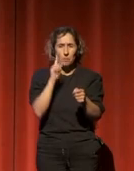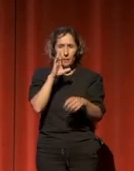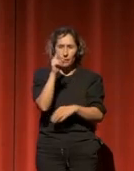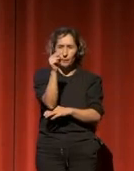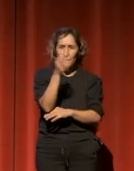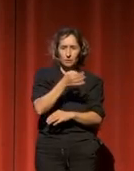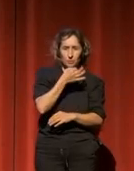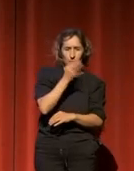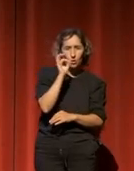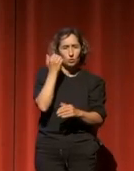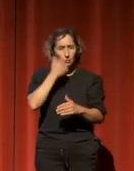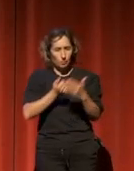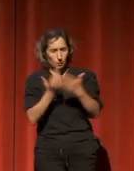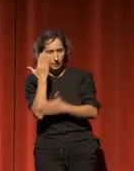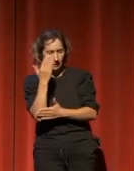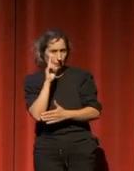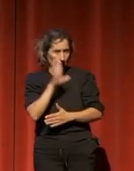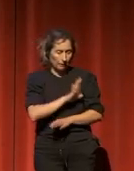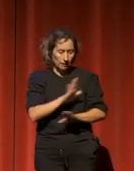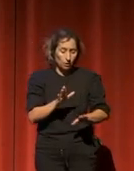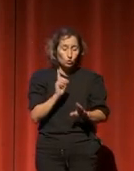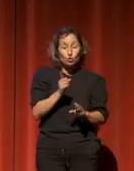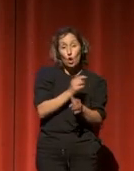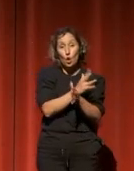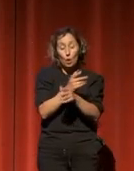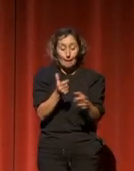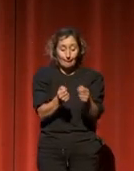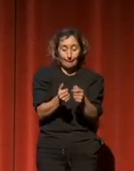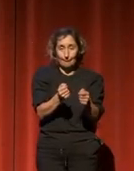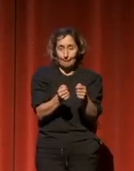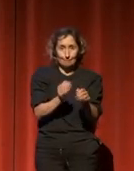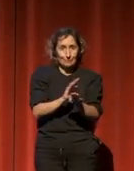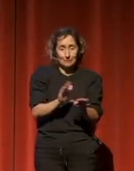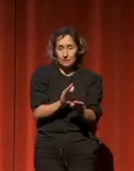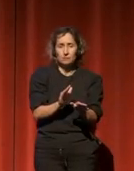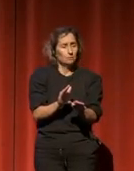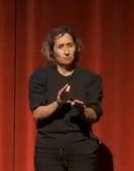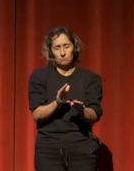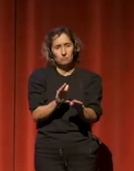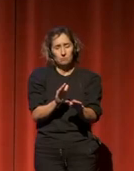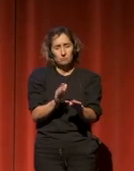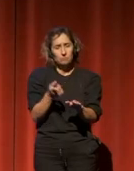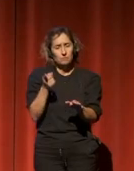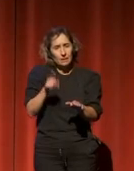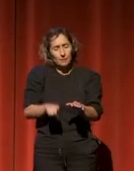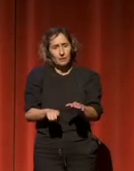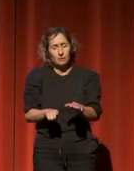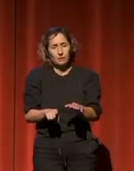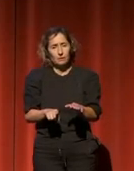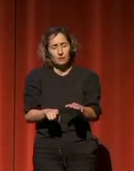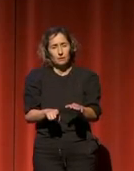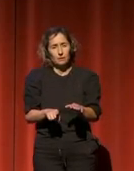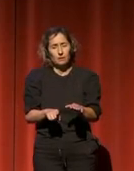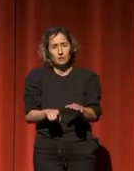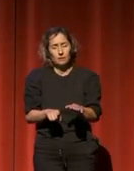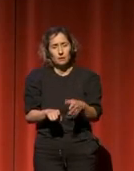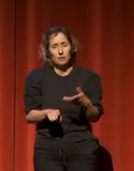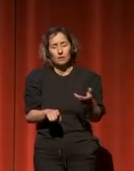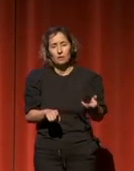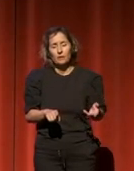la tarde o los sábados por la mañana sino también a eh organizar actividades abiertas para